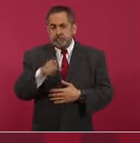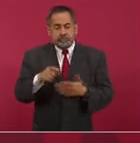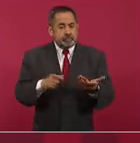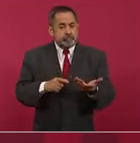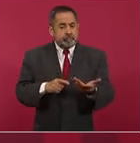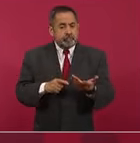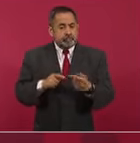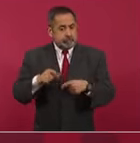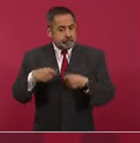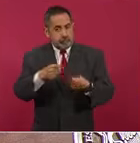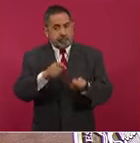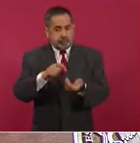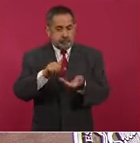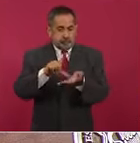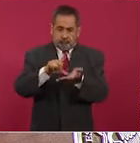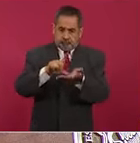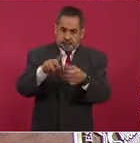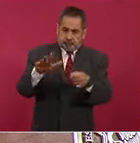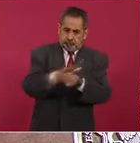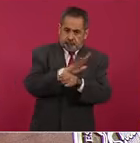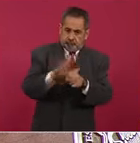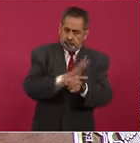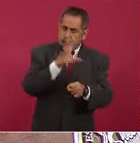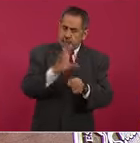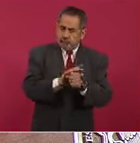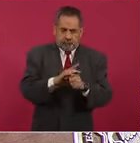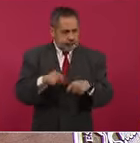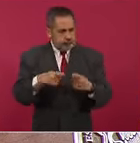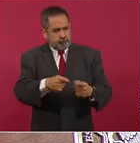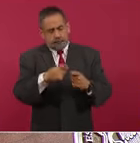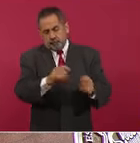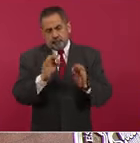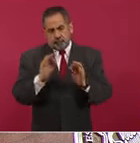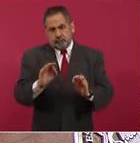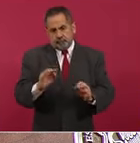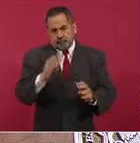se entregan completo los litros.